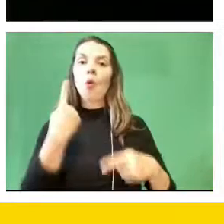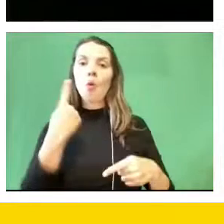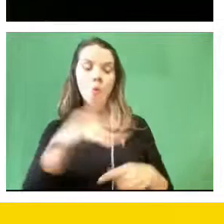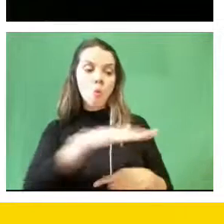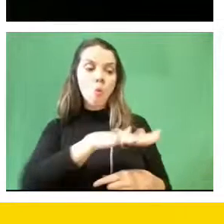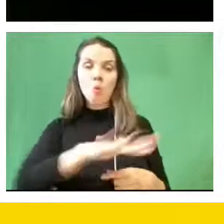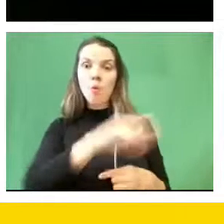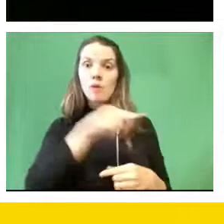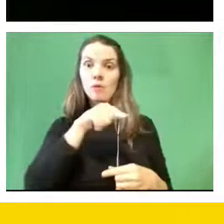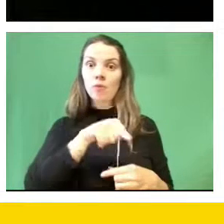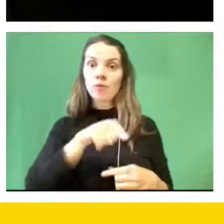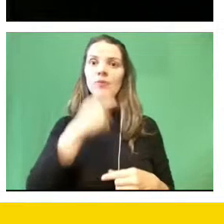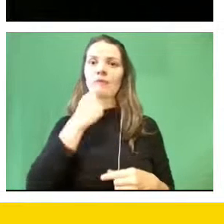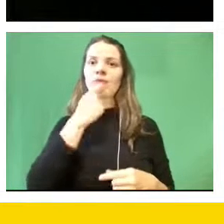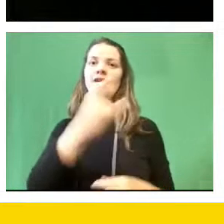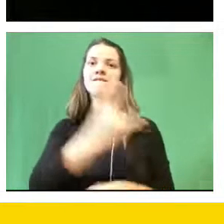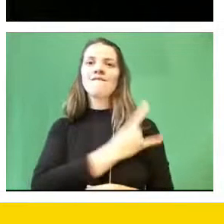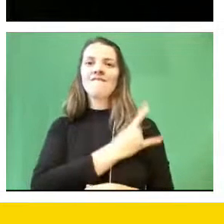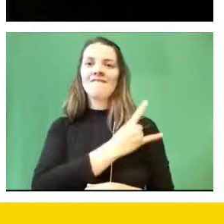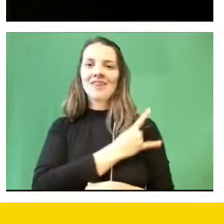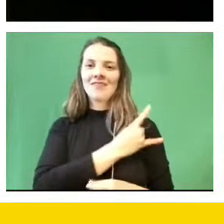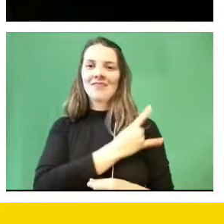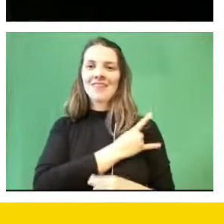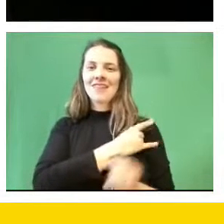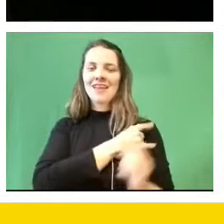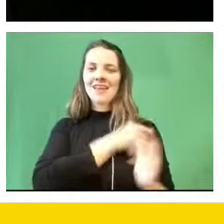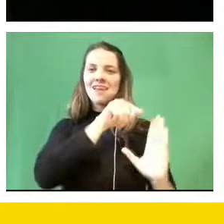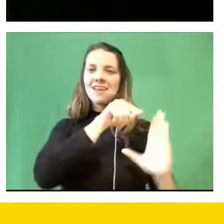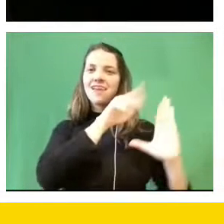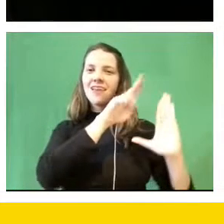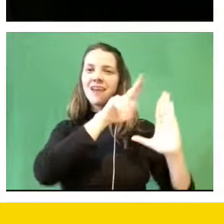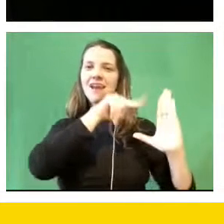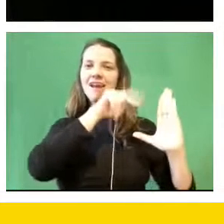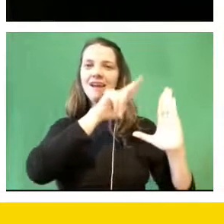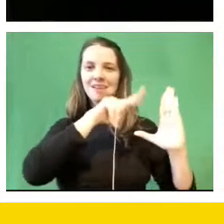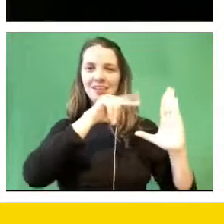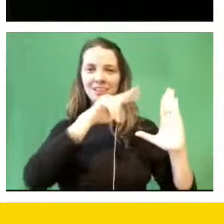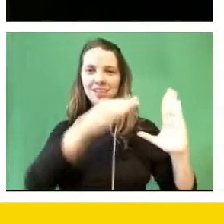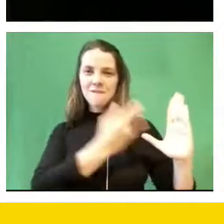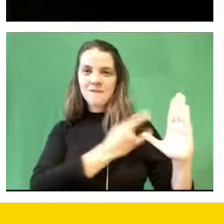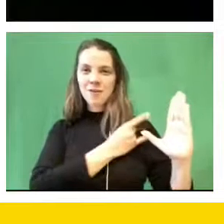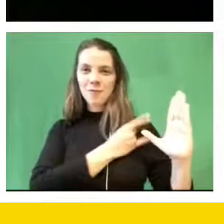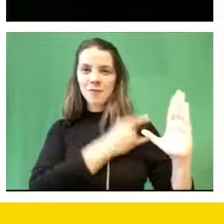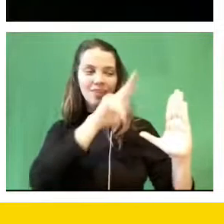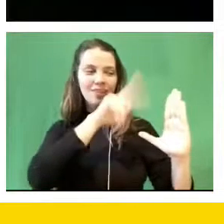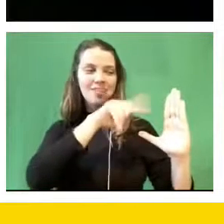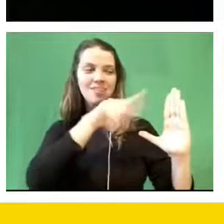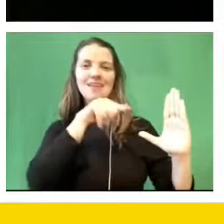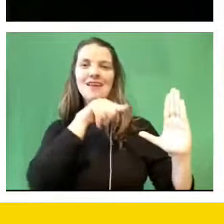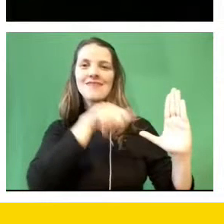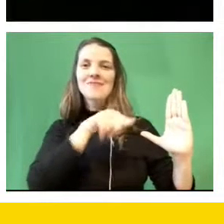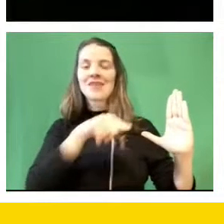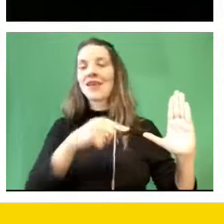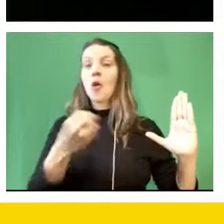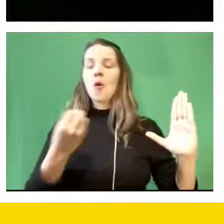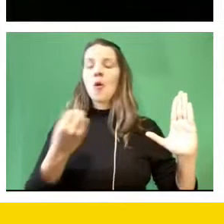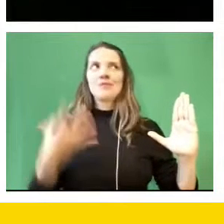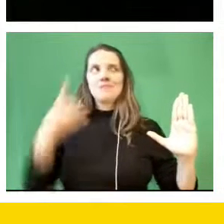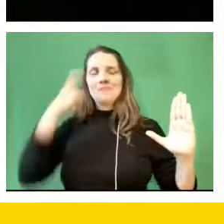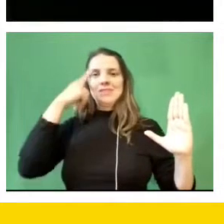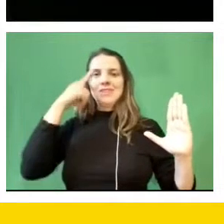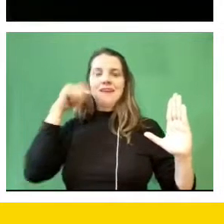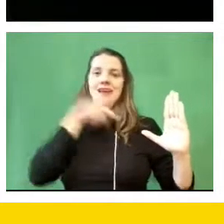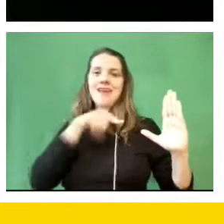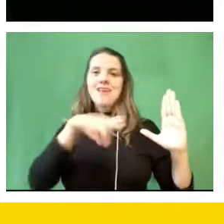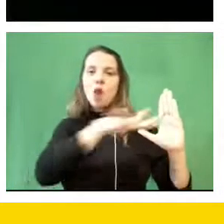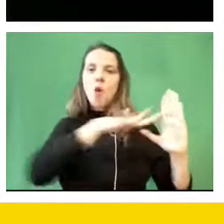la Facultad de Artes de la Universidad, teniendo en cuenta pues, que en estos espacios están los futuros diseñadores, los futuros arquitectos,